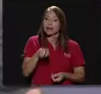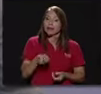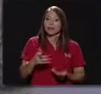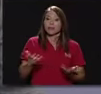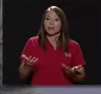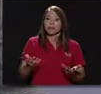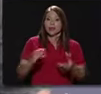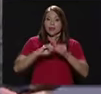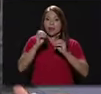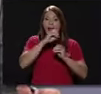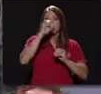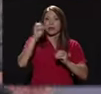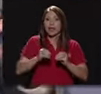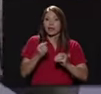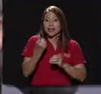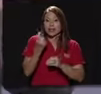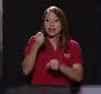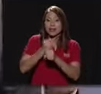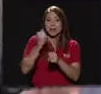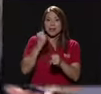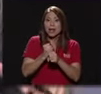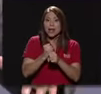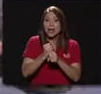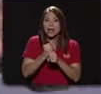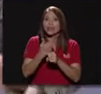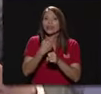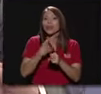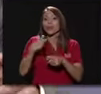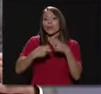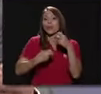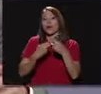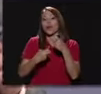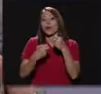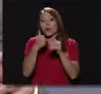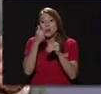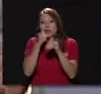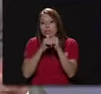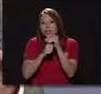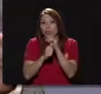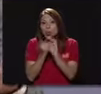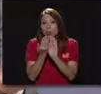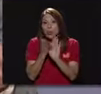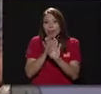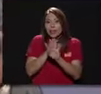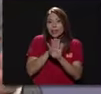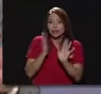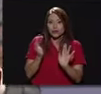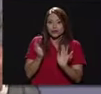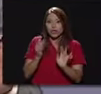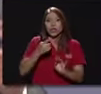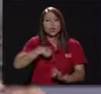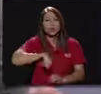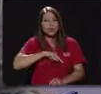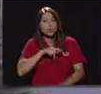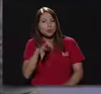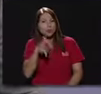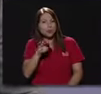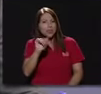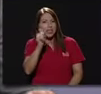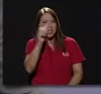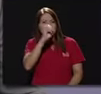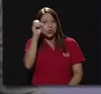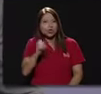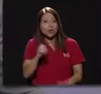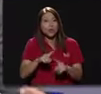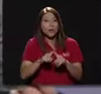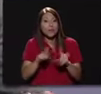realmente la tasa de desempleo esconde un problema detrás, ¿verdad? Andamos por un valor de 10%,